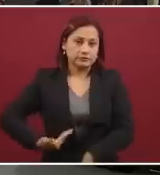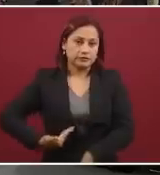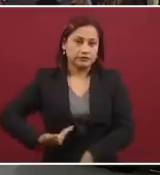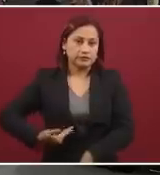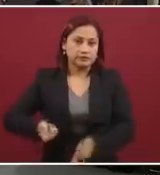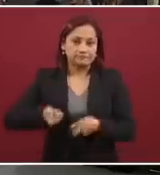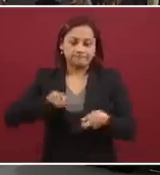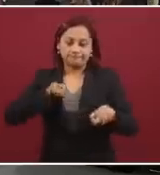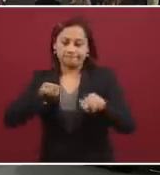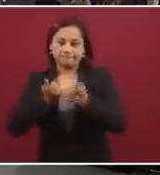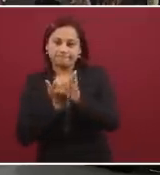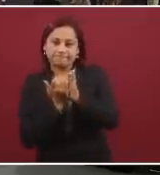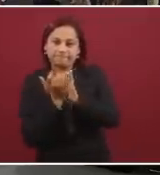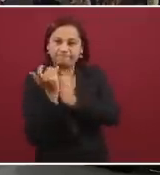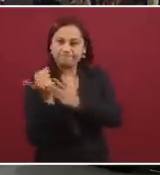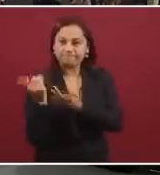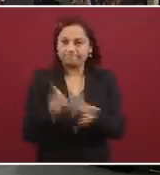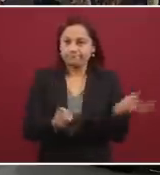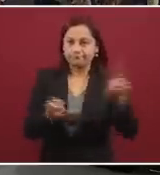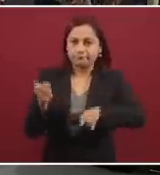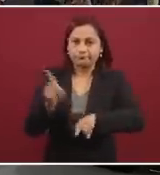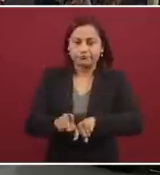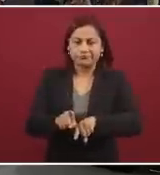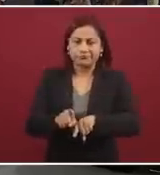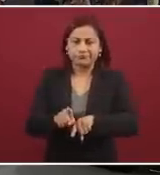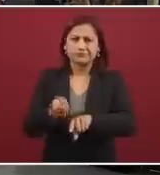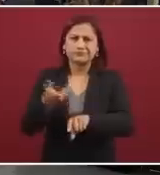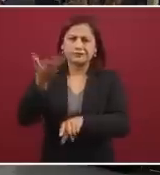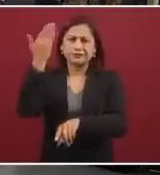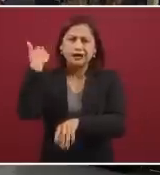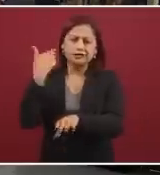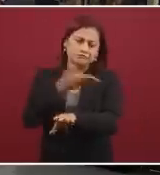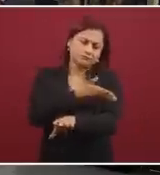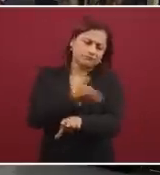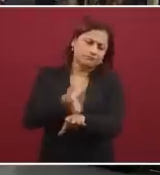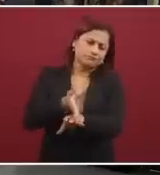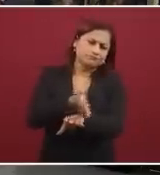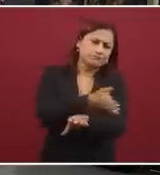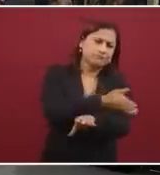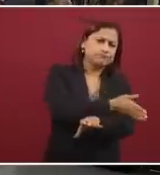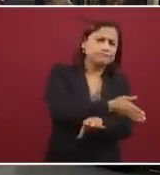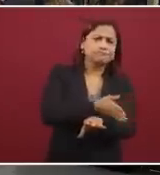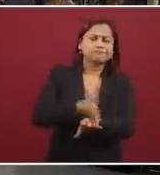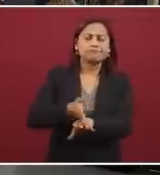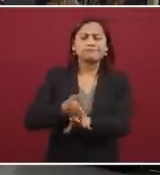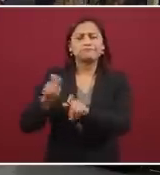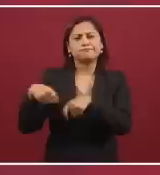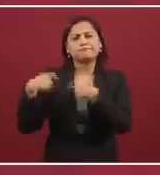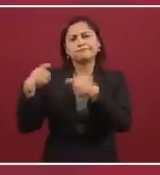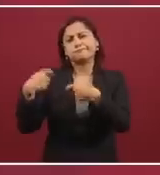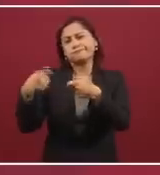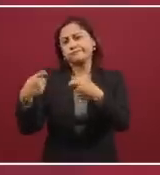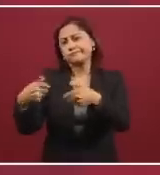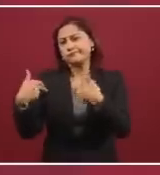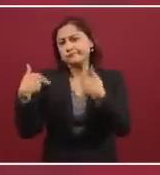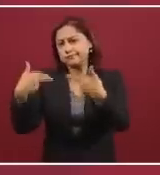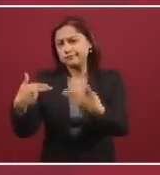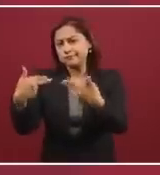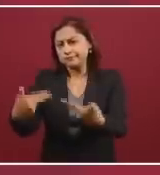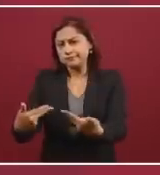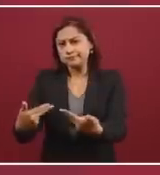tradición que viene de lejos del hombre fuerte